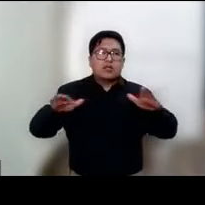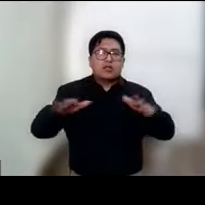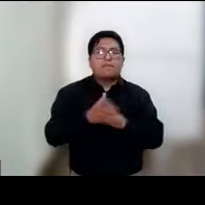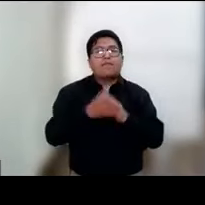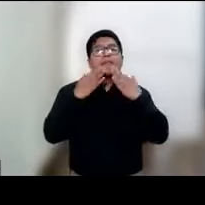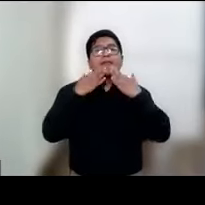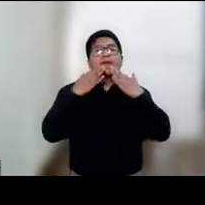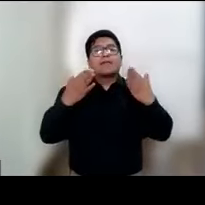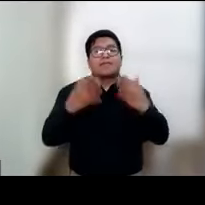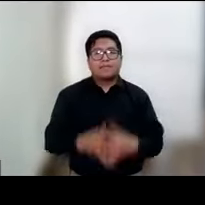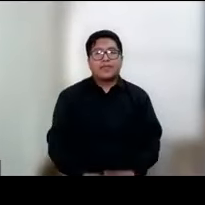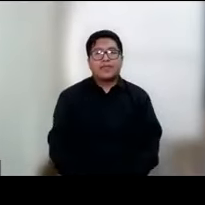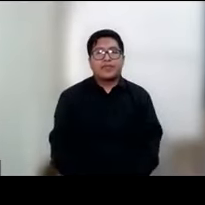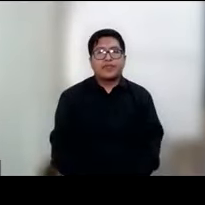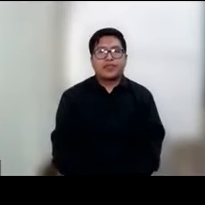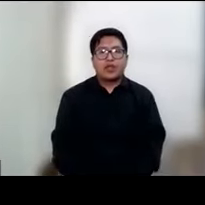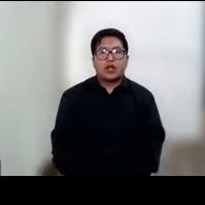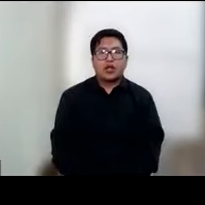gracias